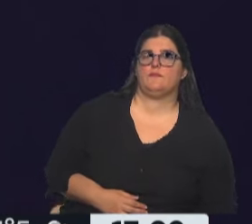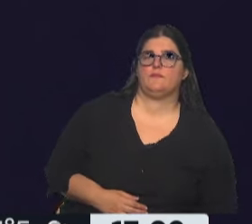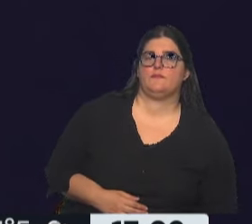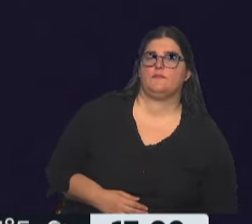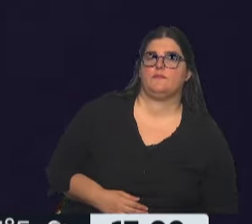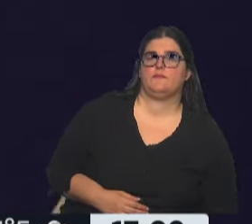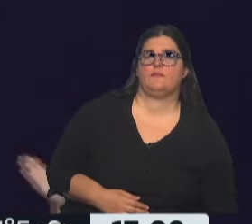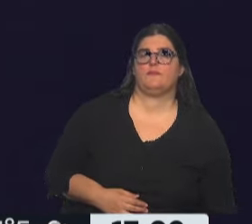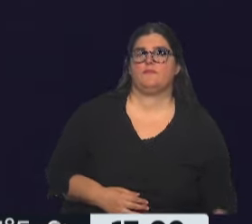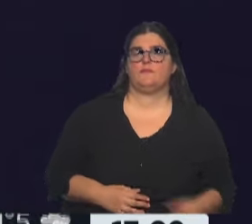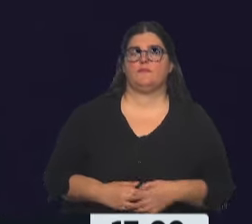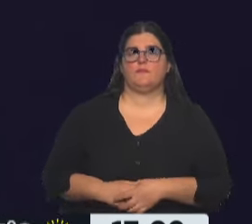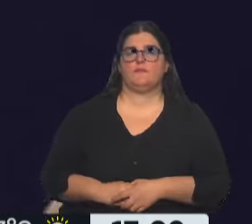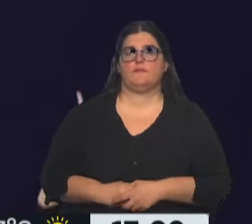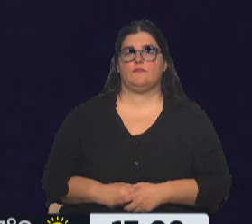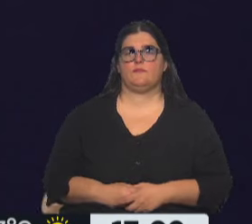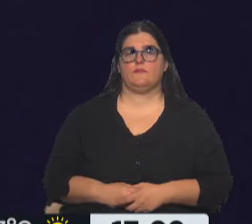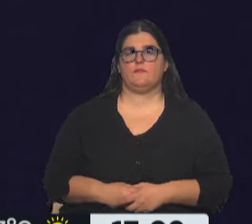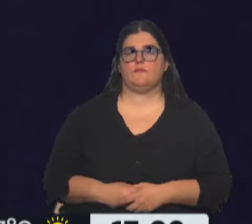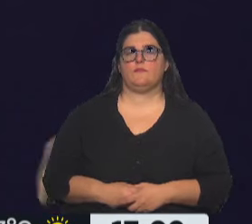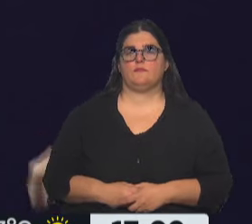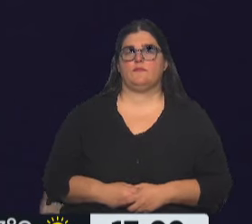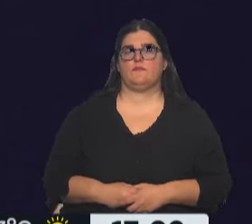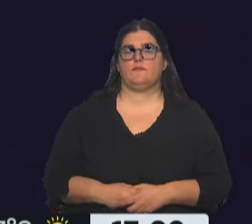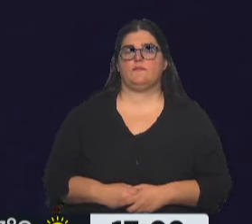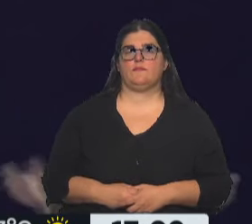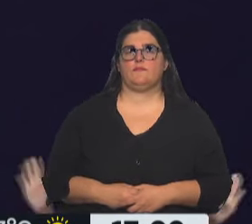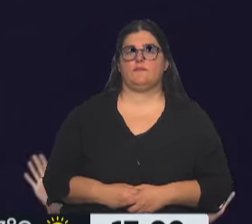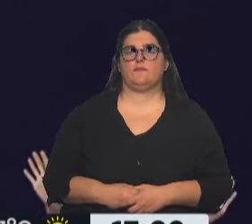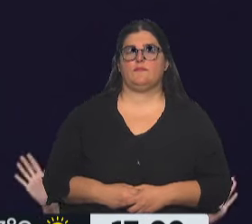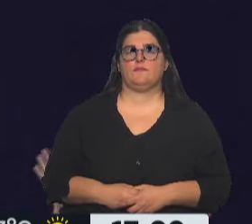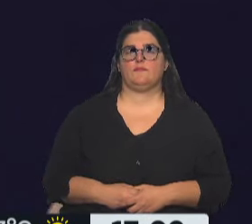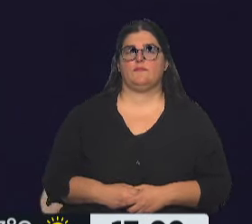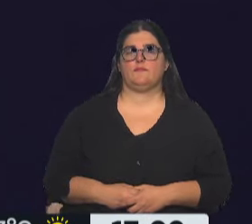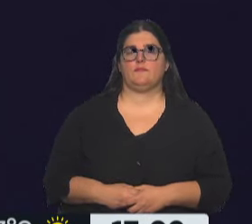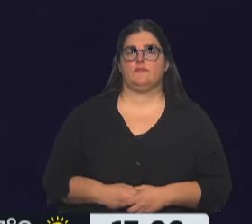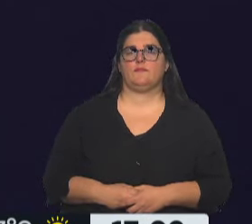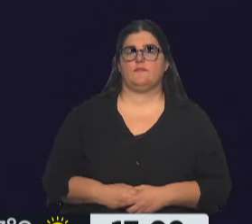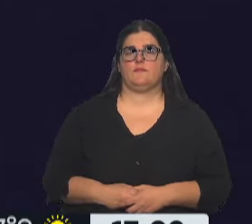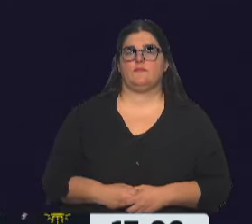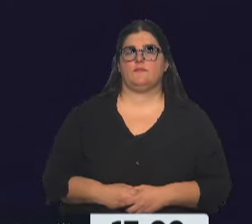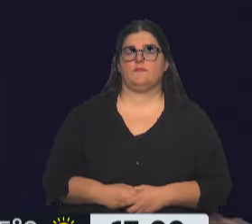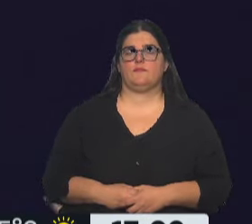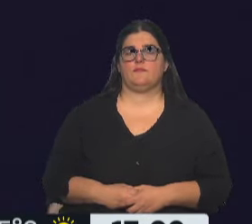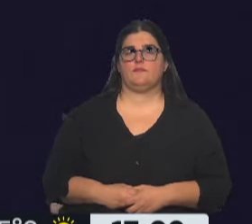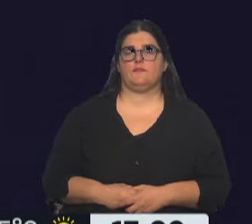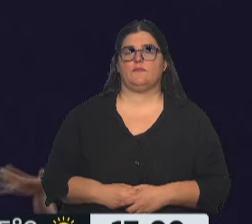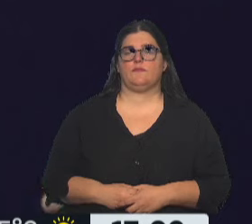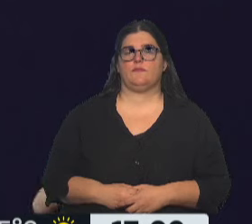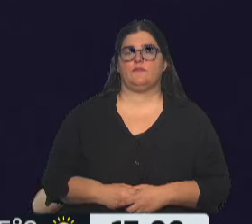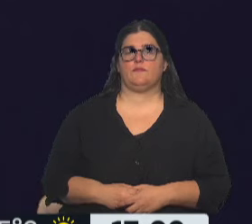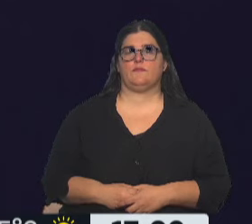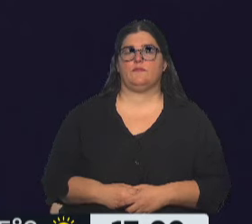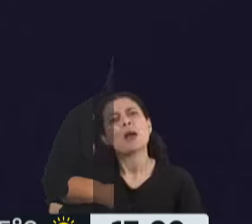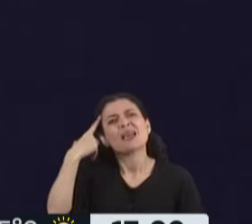propia de la política que sumergió a nuestra nación en la miseria. Invitamos a la sociedad argentina a abrazar los símbolos patrios en un